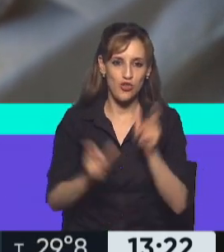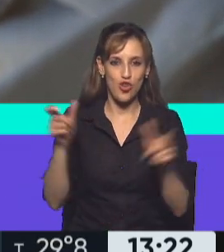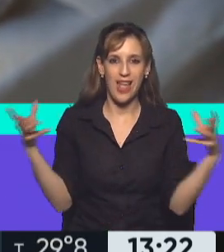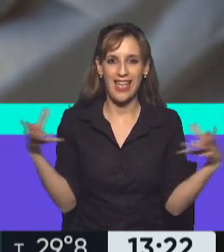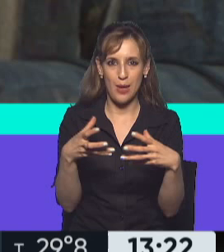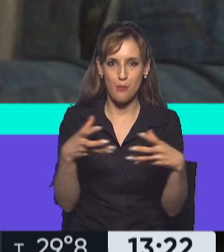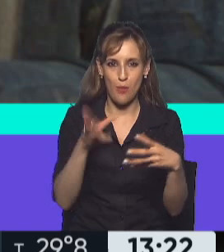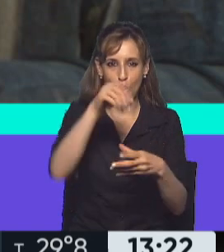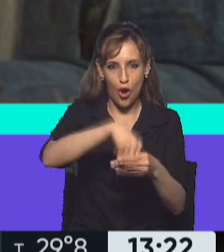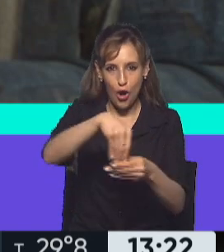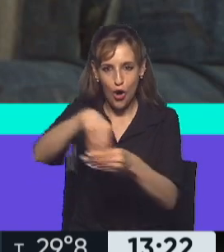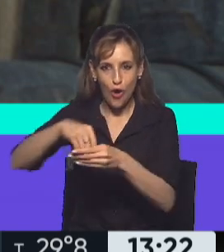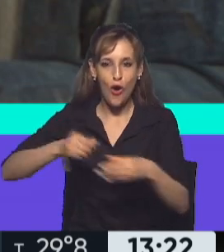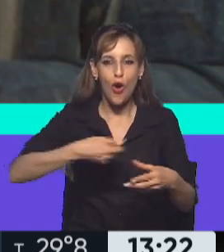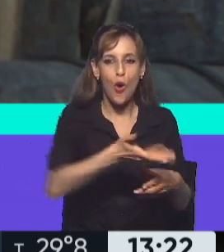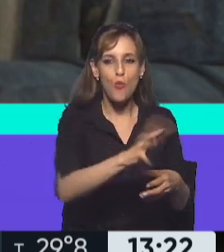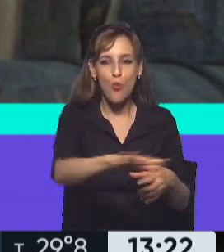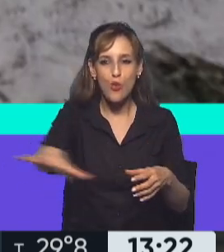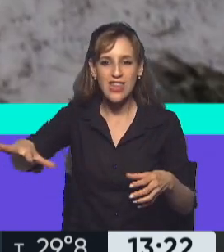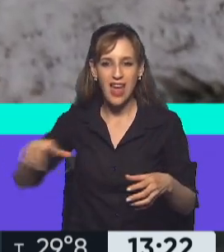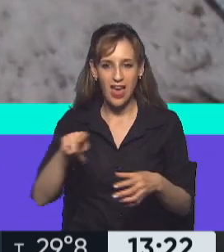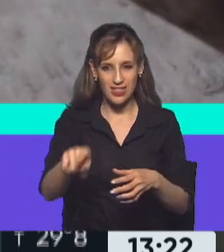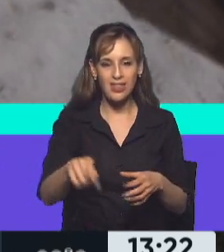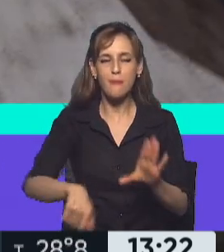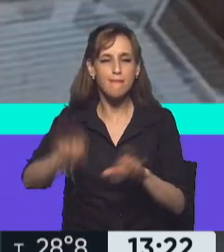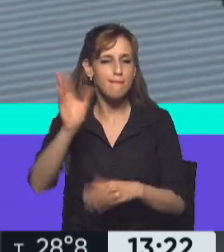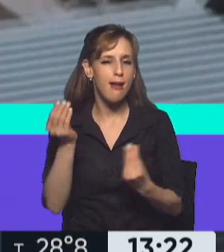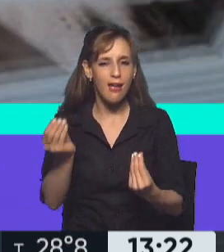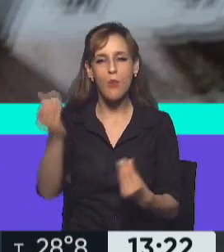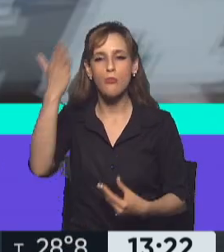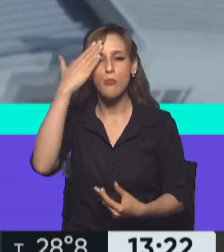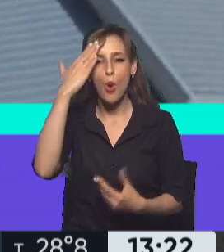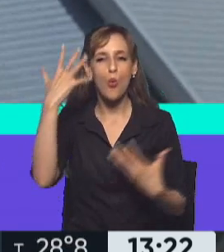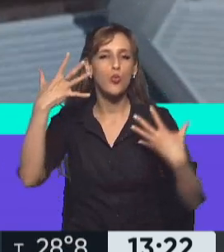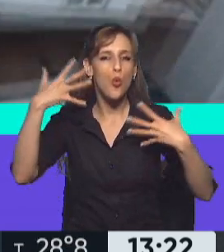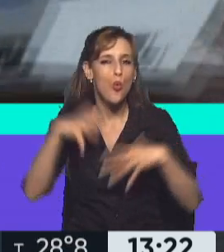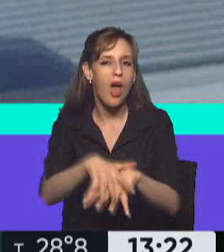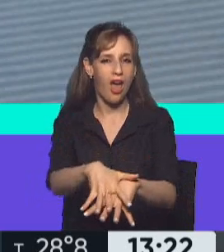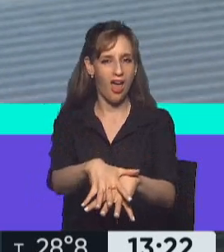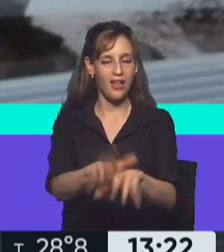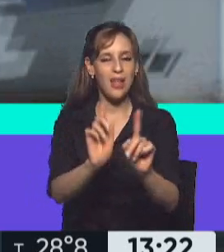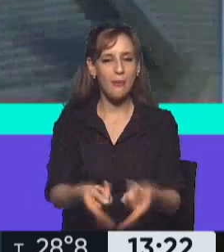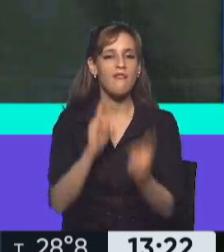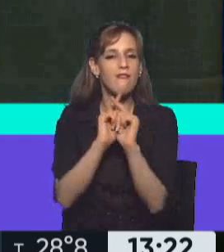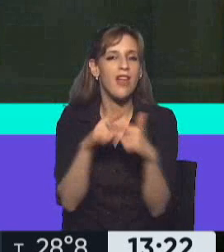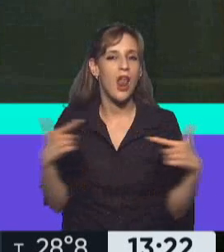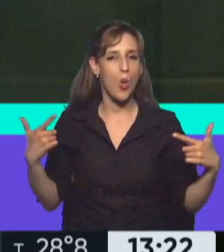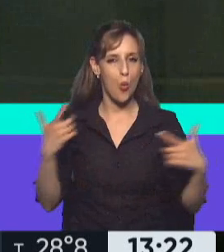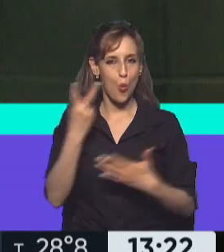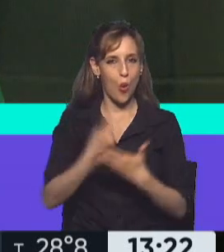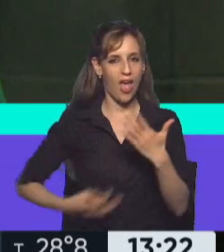de las comunidades. Es como una gran propuesta intercultural y bilingüe, porque incluye la lengua